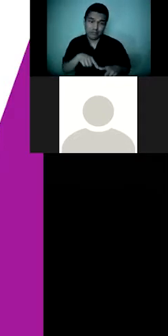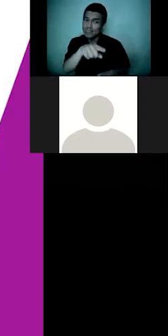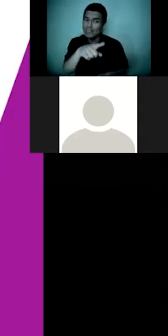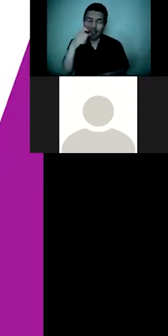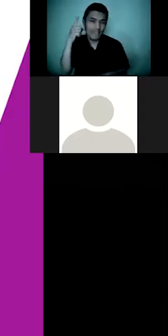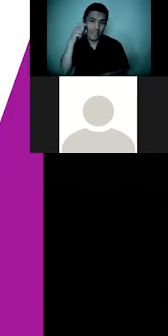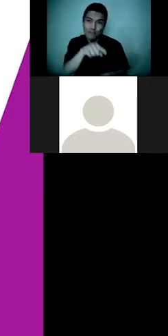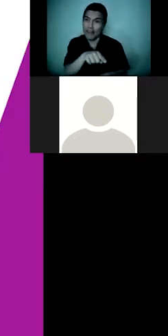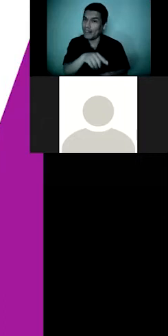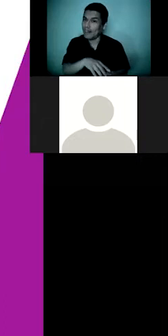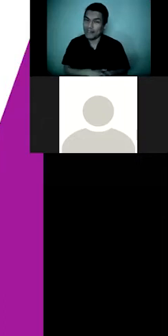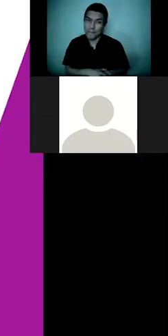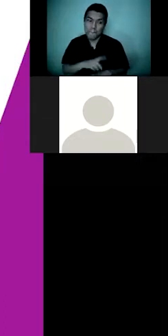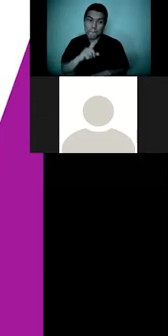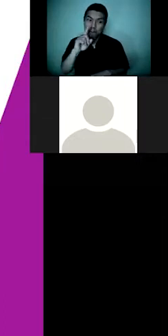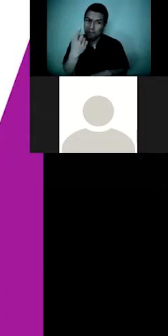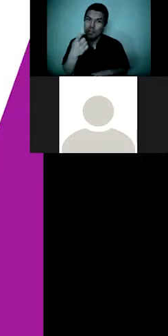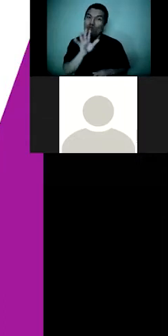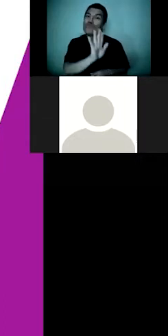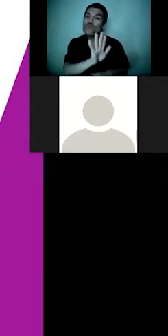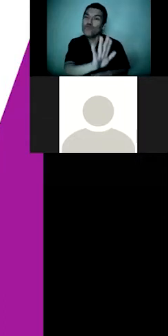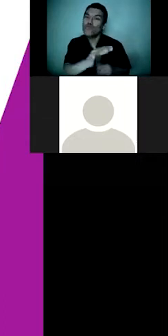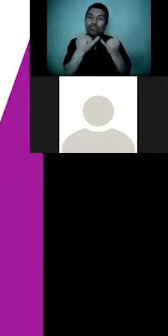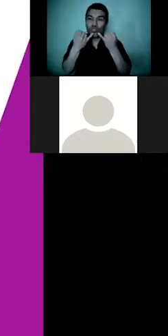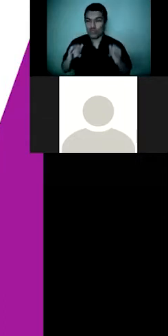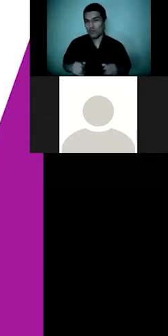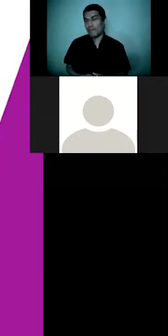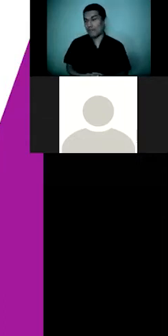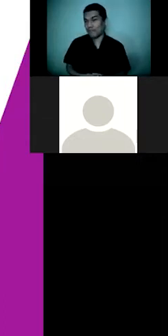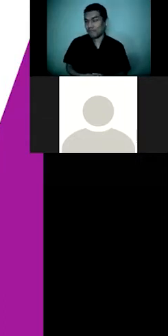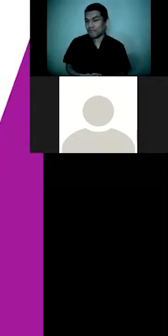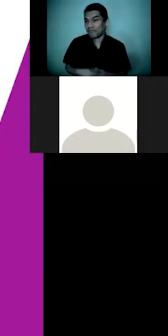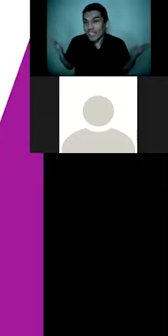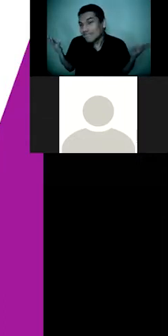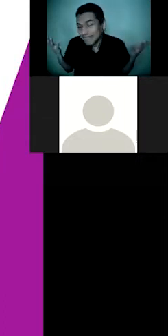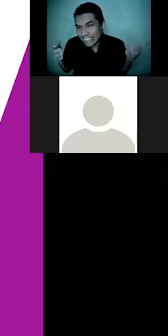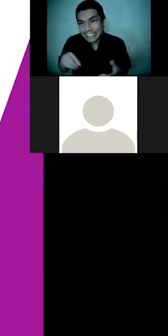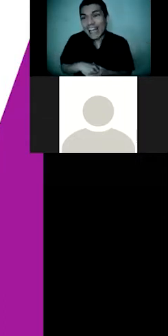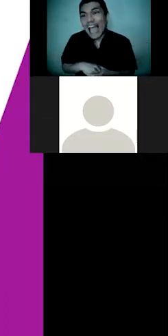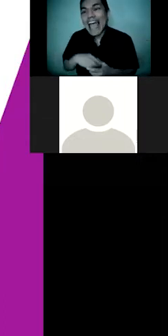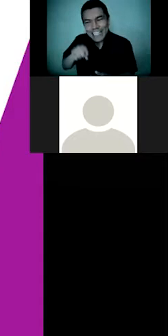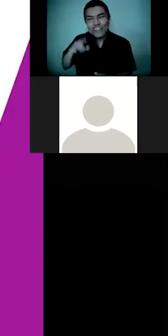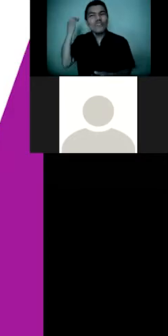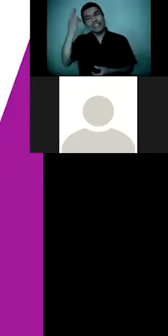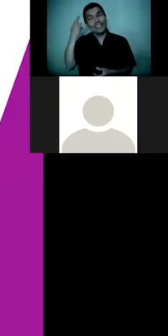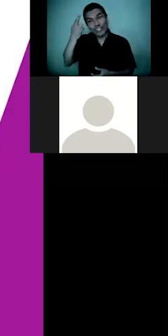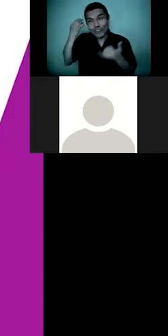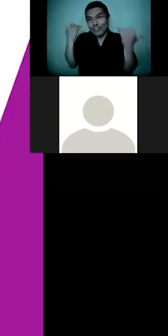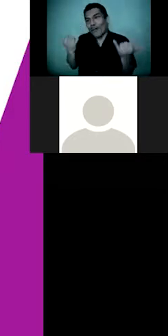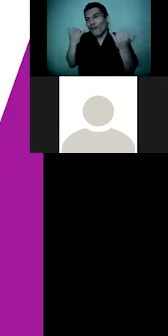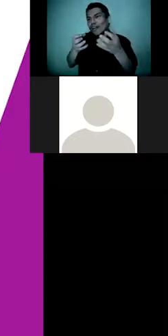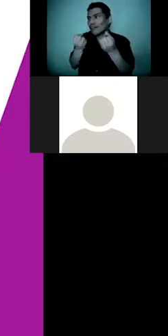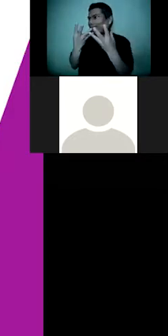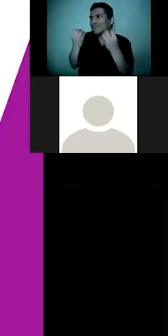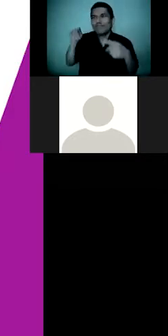Ah, yo pensé que le iban a enseñar cómo va a ser. Es difícil, se la va a enseñar, pero es difícil. Primero es su lengua y después la